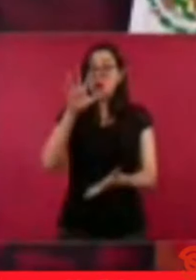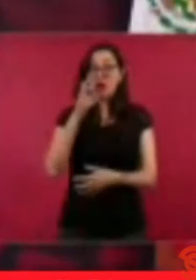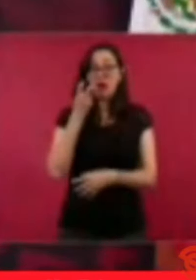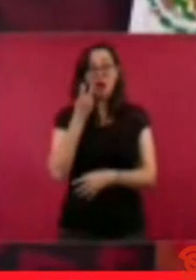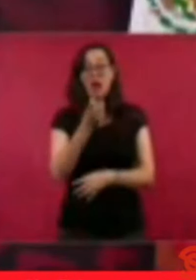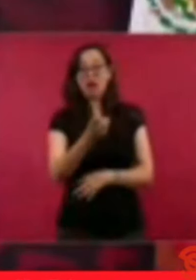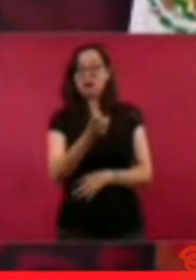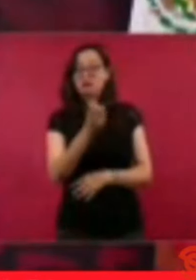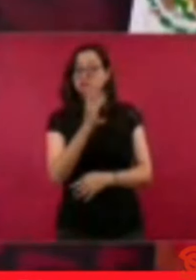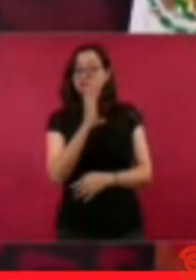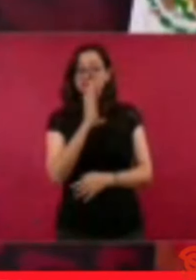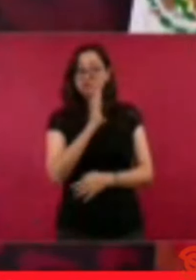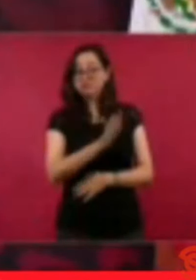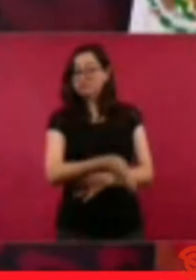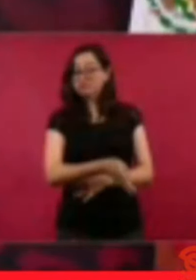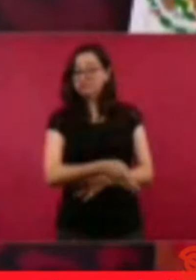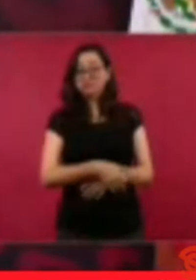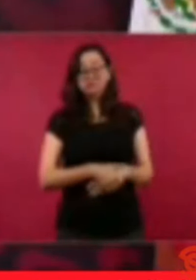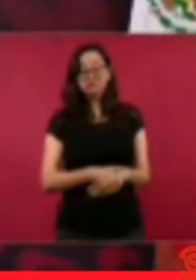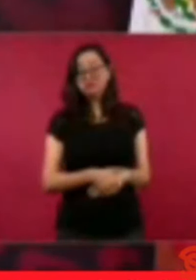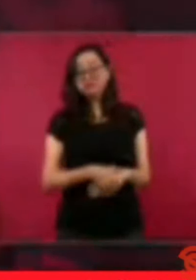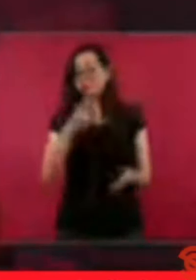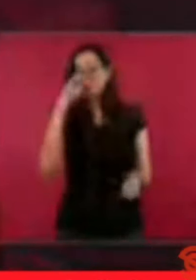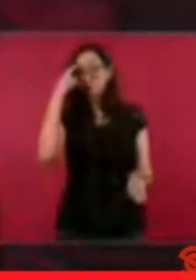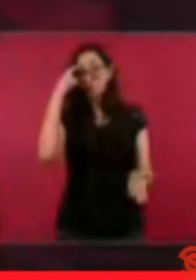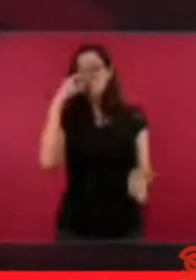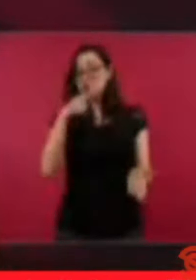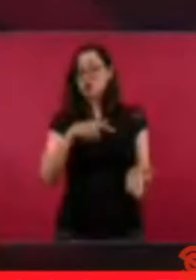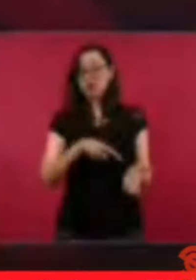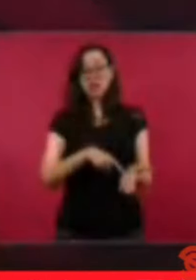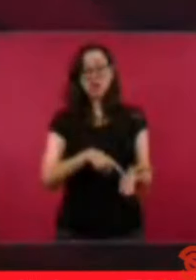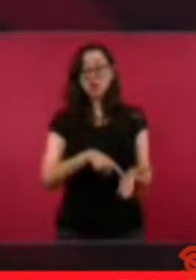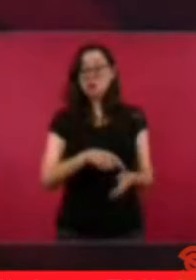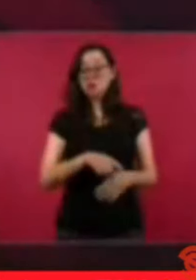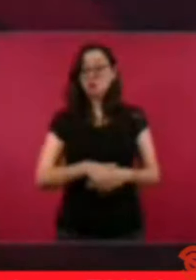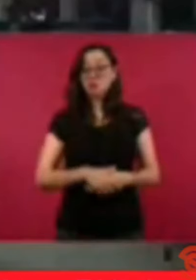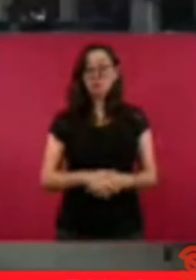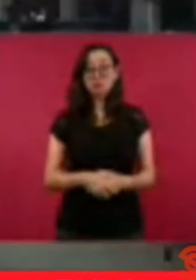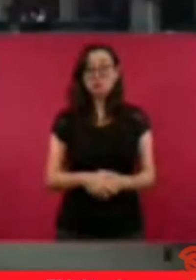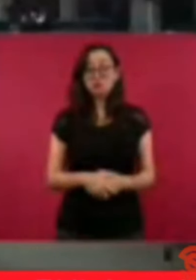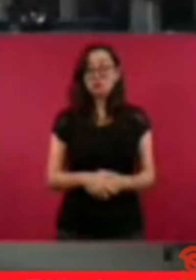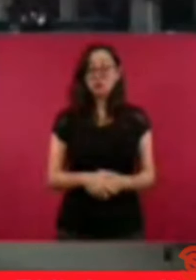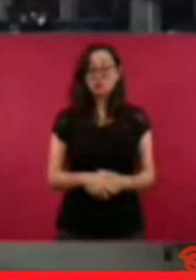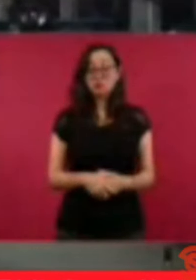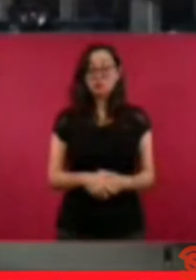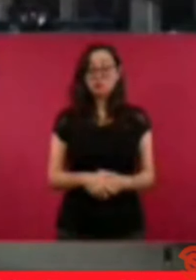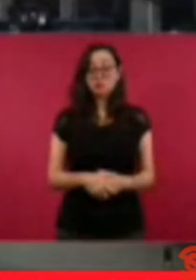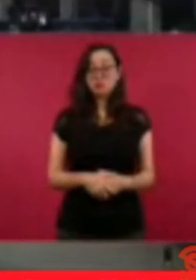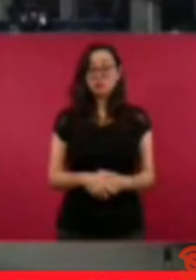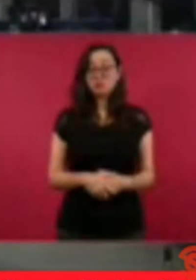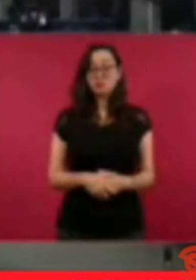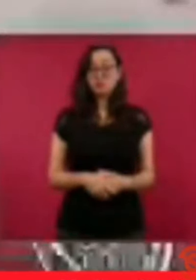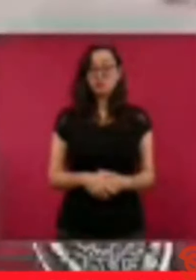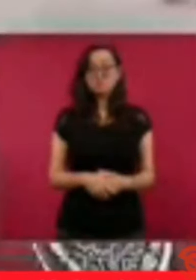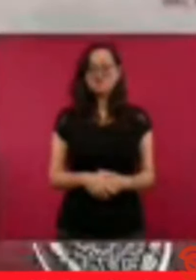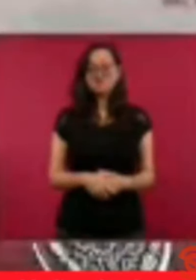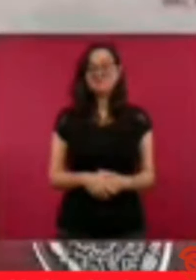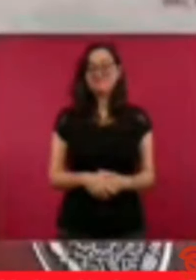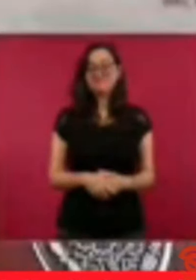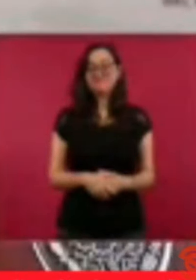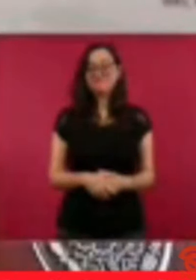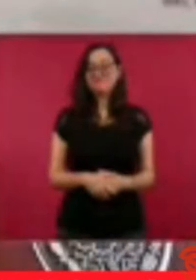O a muchos tigres. ¿Lo van a intentar, presidente? ¿Lo van a intentar?